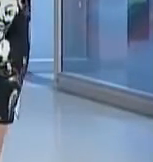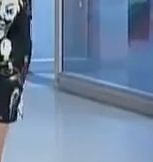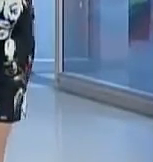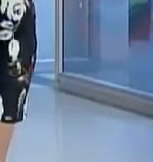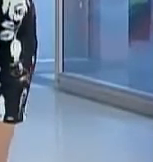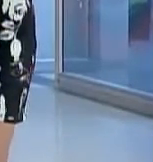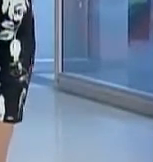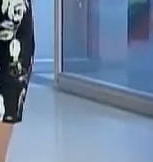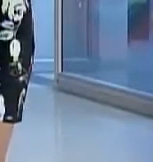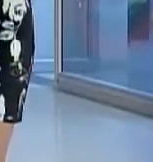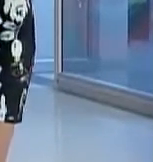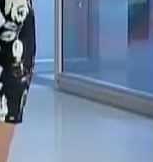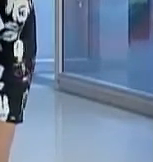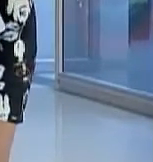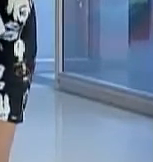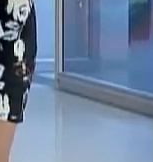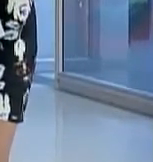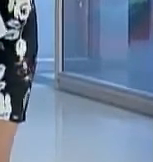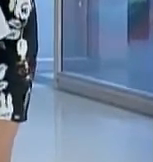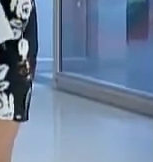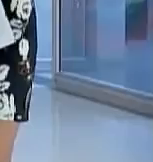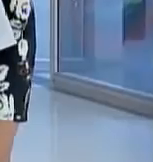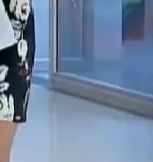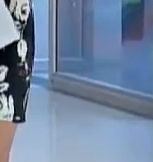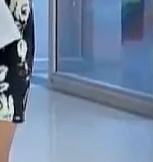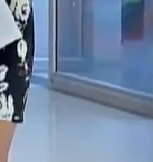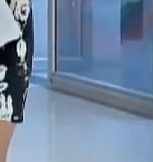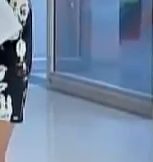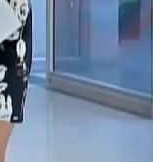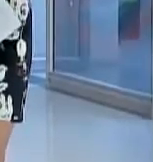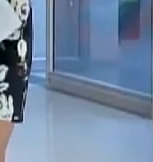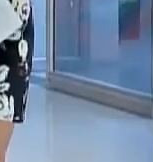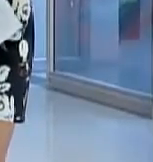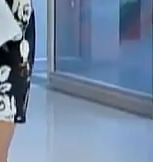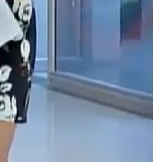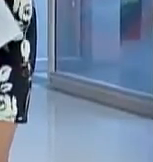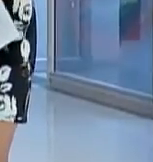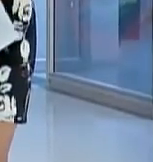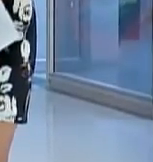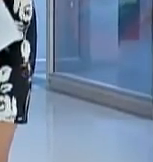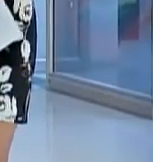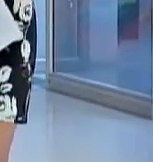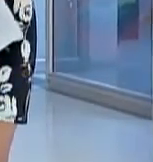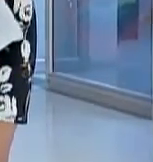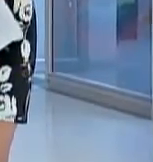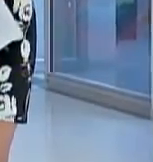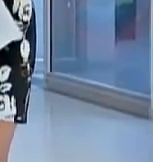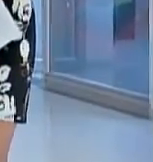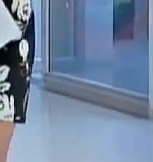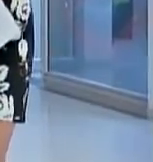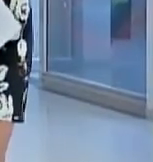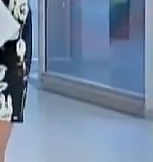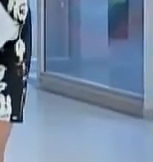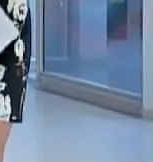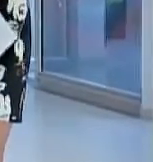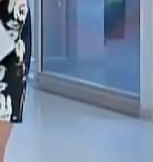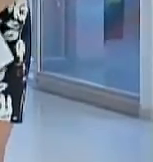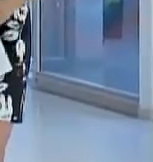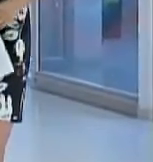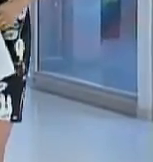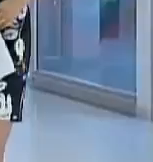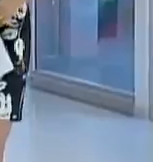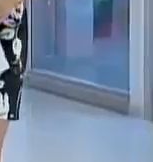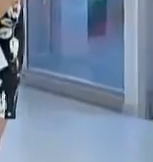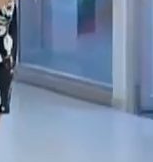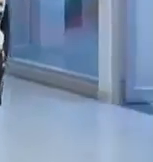www.telecafé.gov.co. Rubén Darío, muy buenas noches. Daniela, buenas noches para usted y para todos nuestros televidentes. A continuación los invitamos a ver los titulares de los hechos más importantes del día en